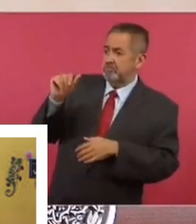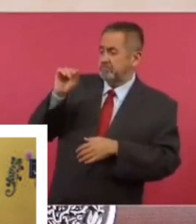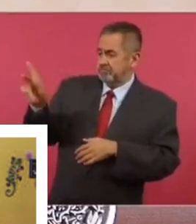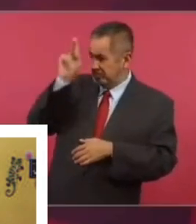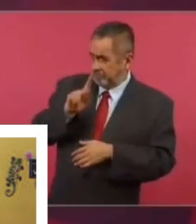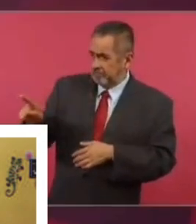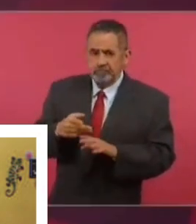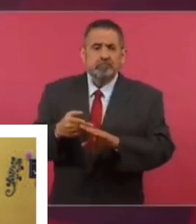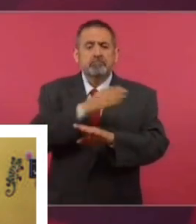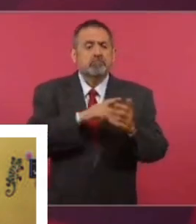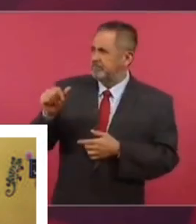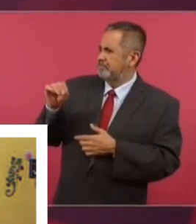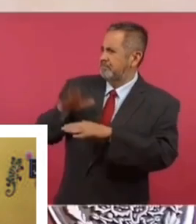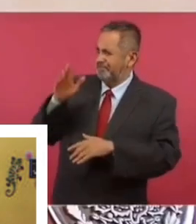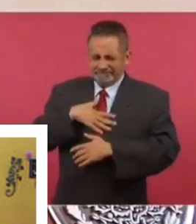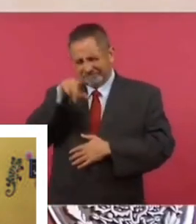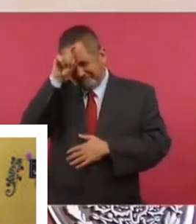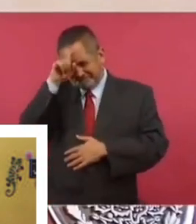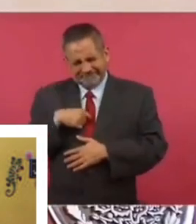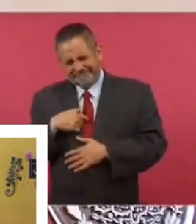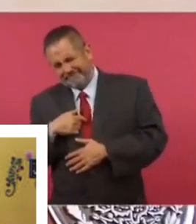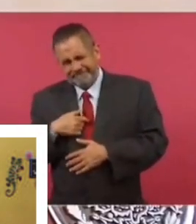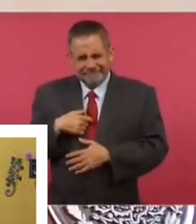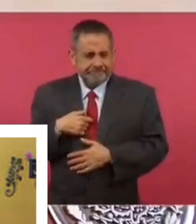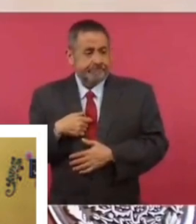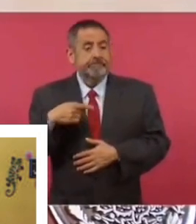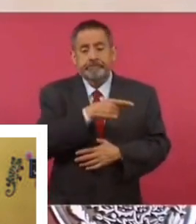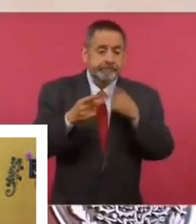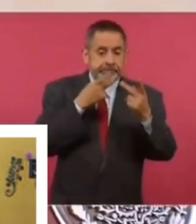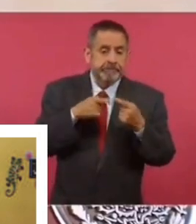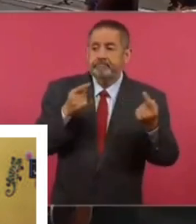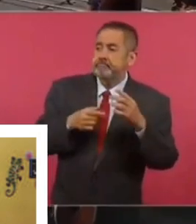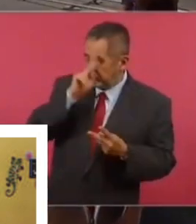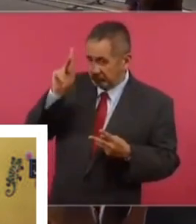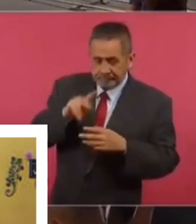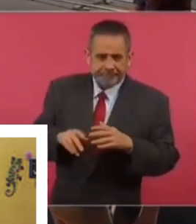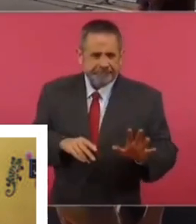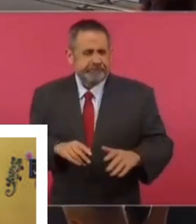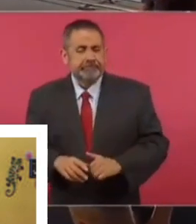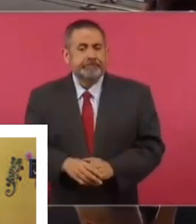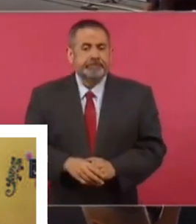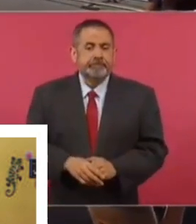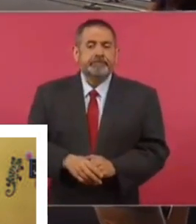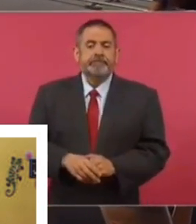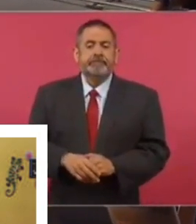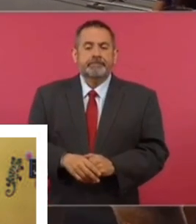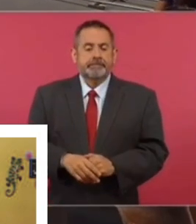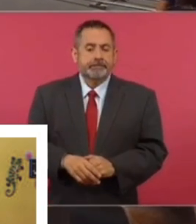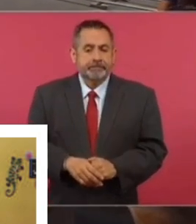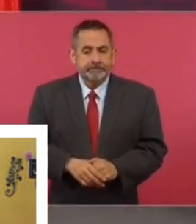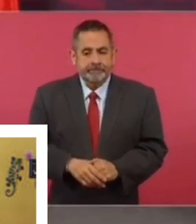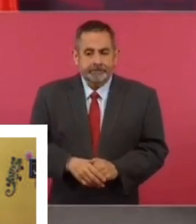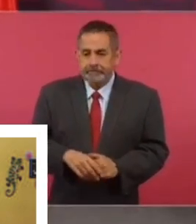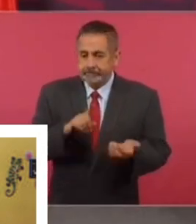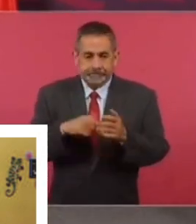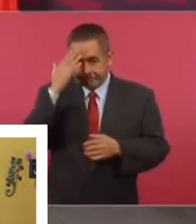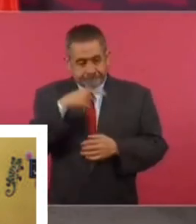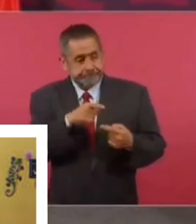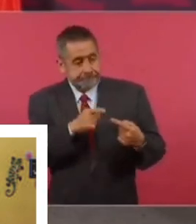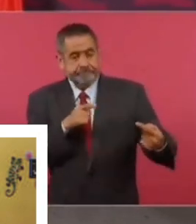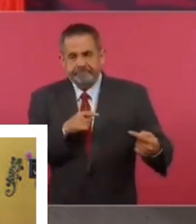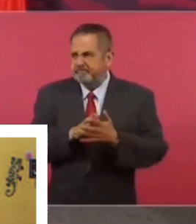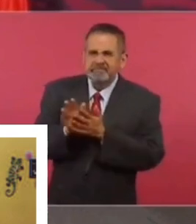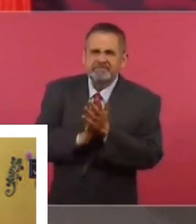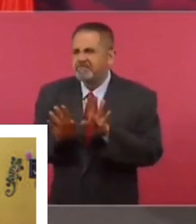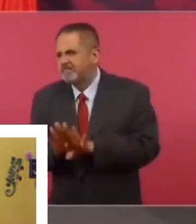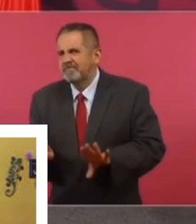desaparecidos que en la época de la guerra de Calderón, y lo estaban usando nuestros adversarios. Saben que esos están